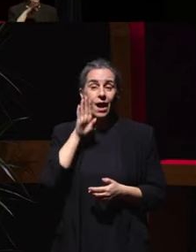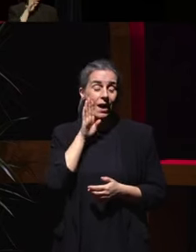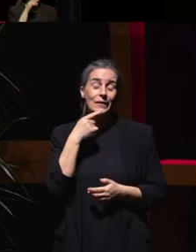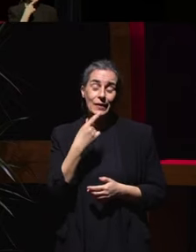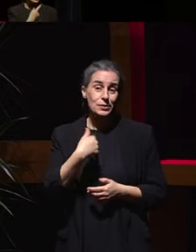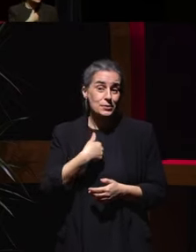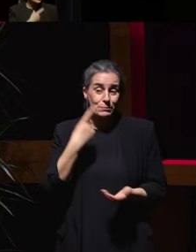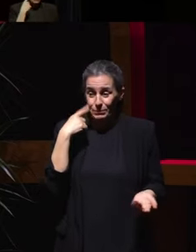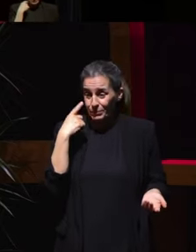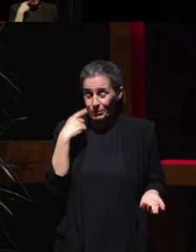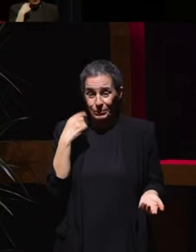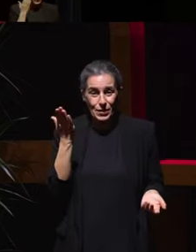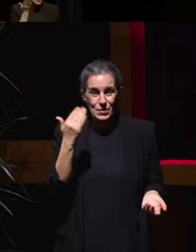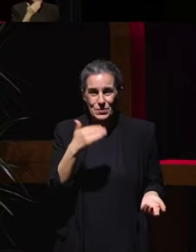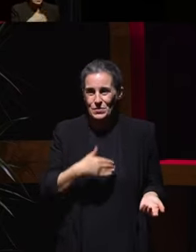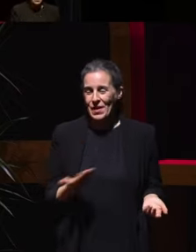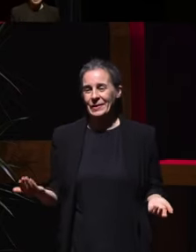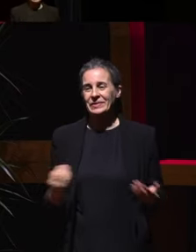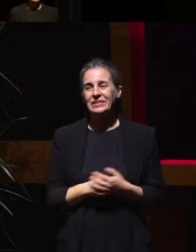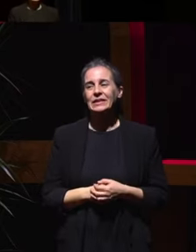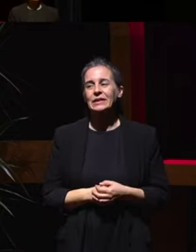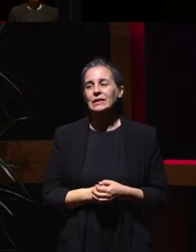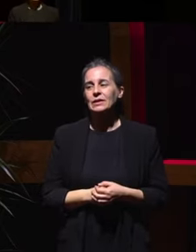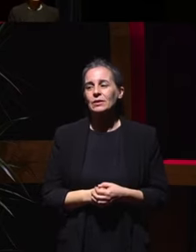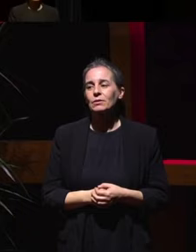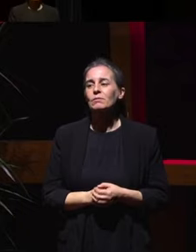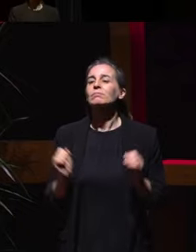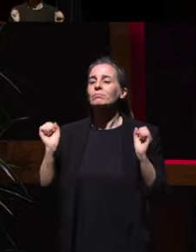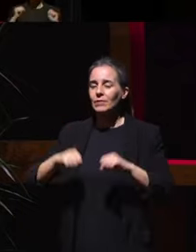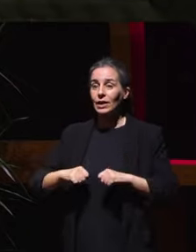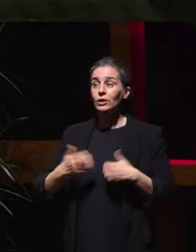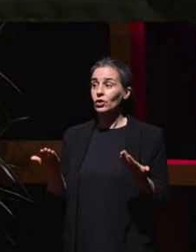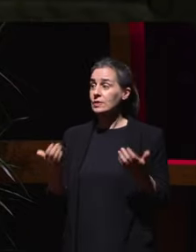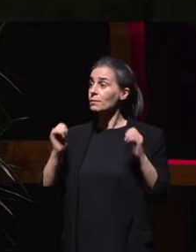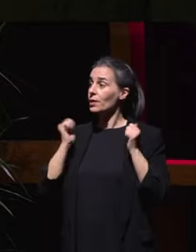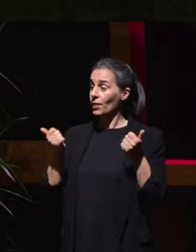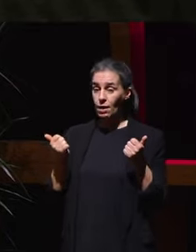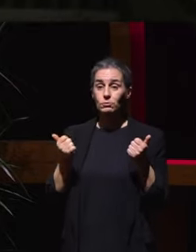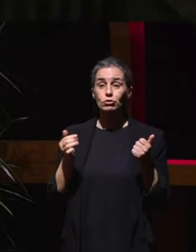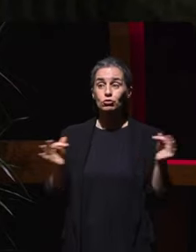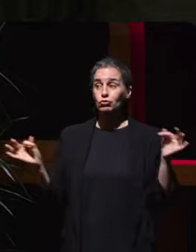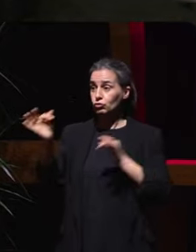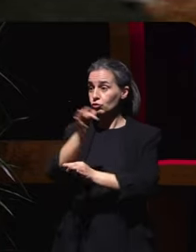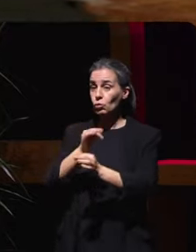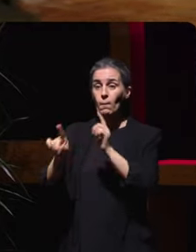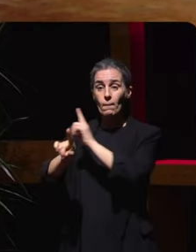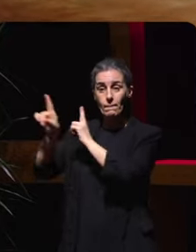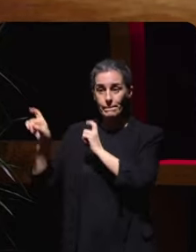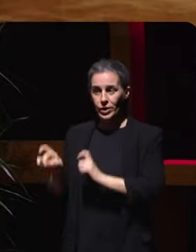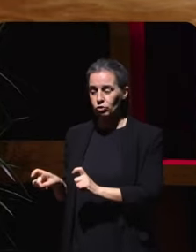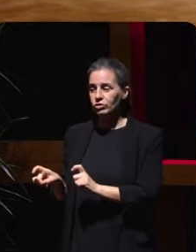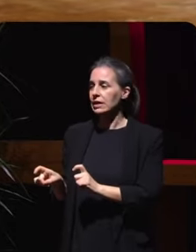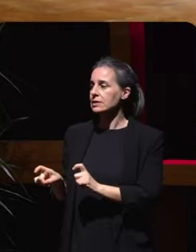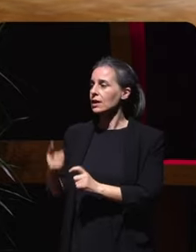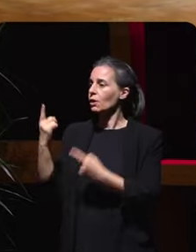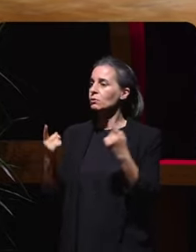non estou acostumada de todo. Vale, pois iniciamos entonces a rolda de preguntas, vou non pasar por aquí diante,